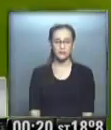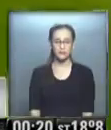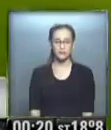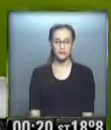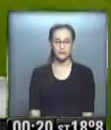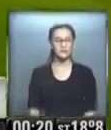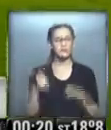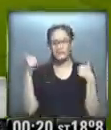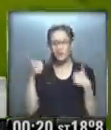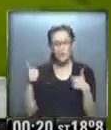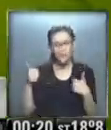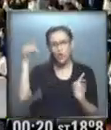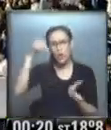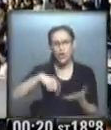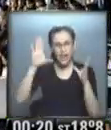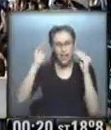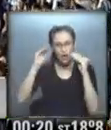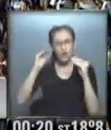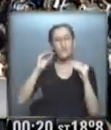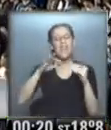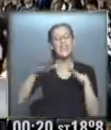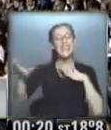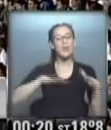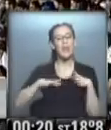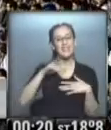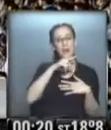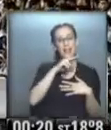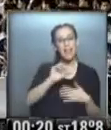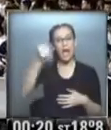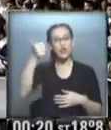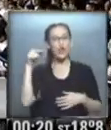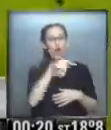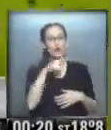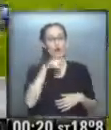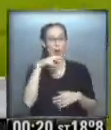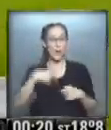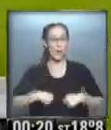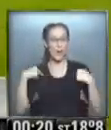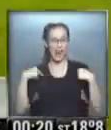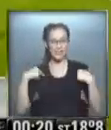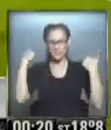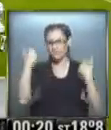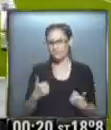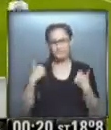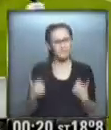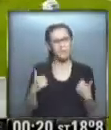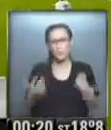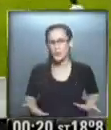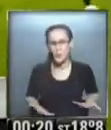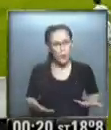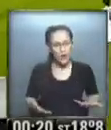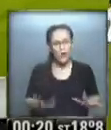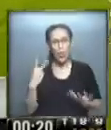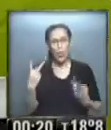Gran triunfo el que obtuvo esta noche Gimnasia de La Plata frente a Vélez. El Fortín, que otrora ha sido protagonista de muchísimos campeonatos,